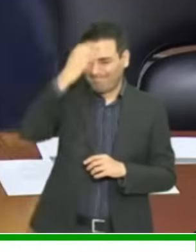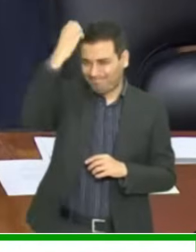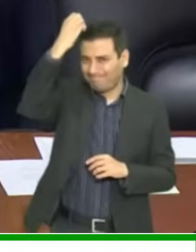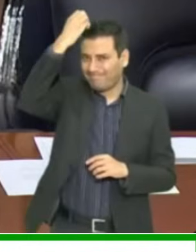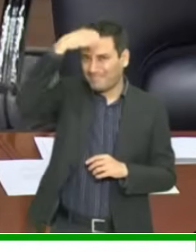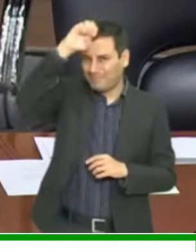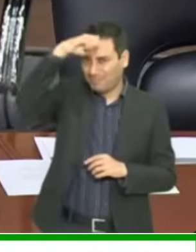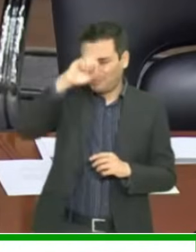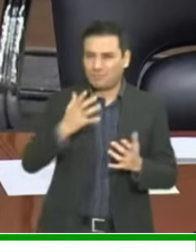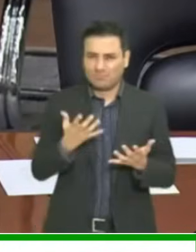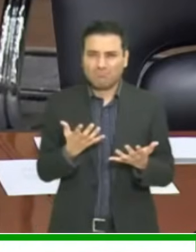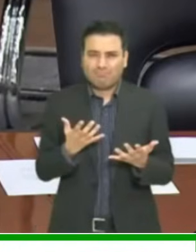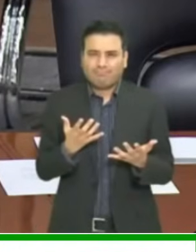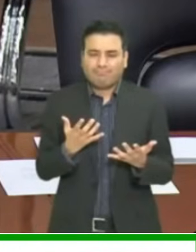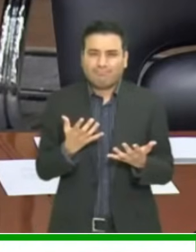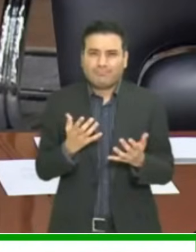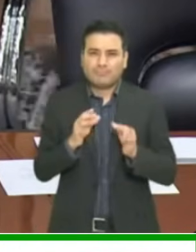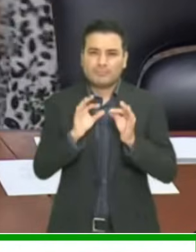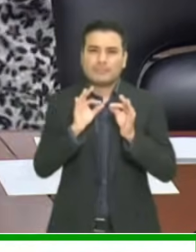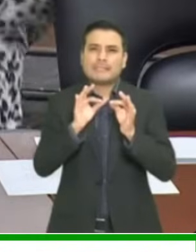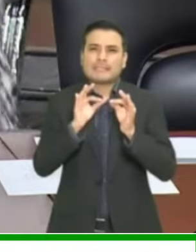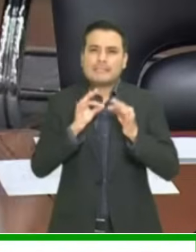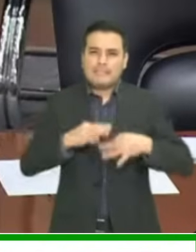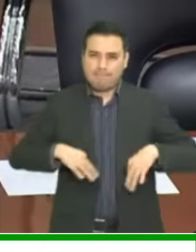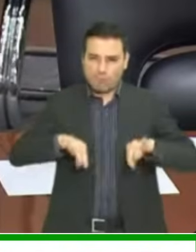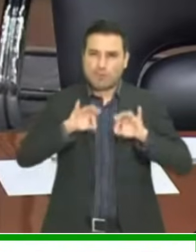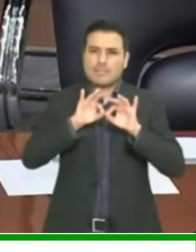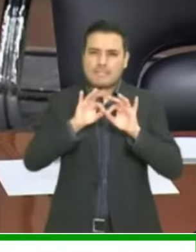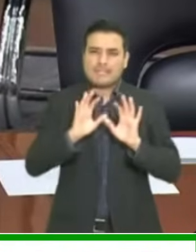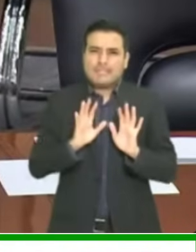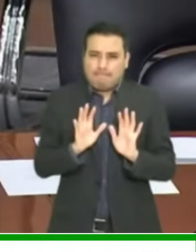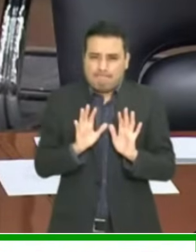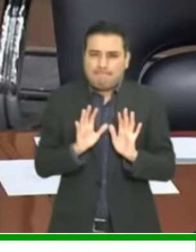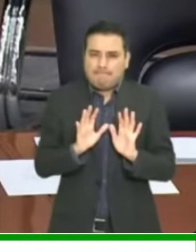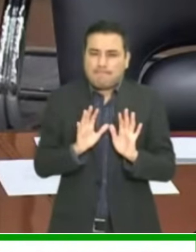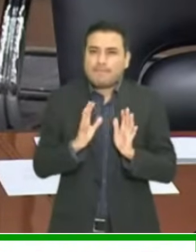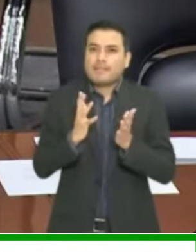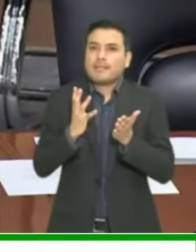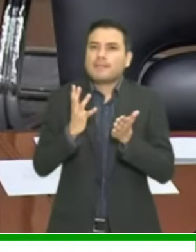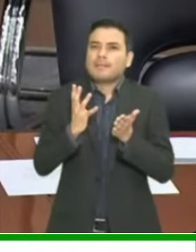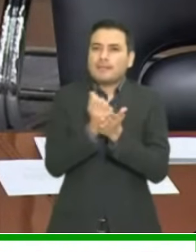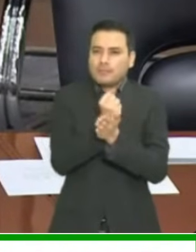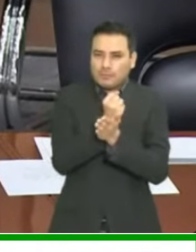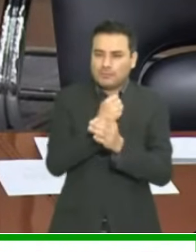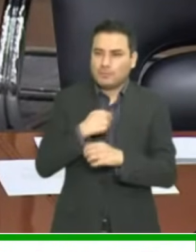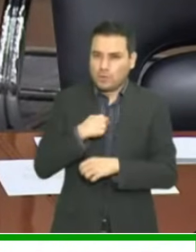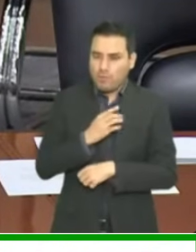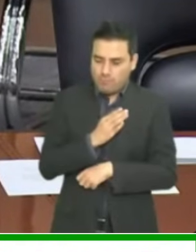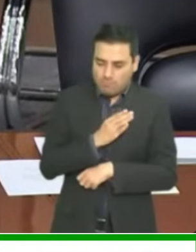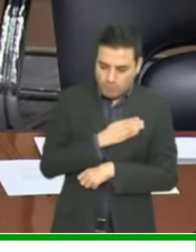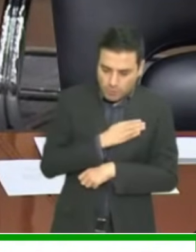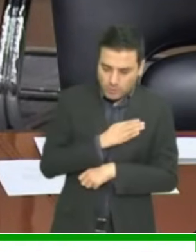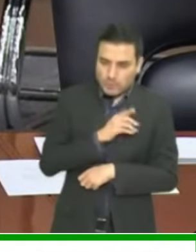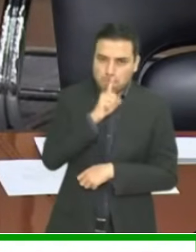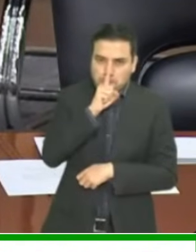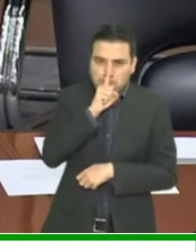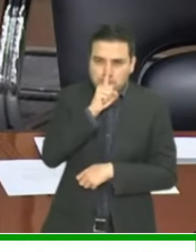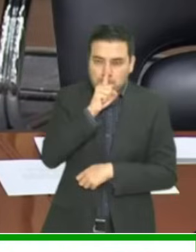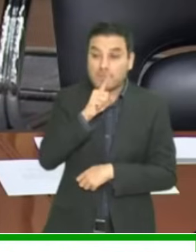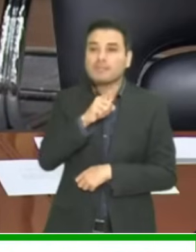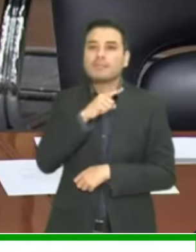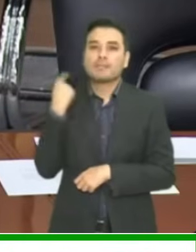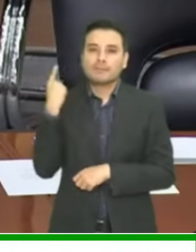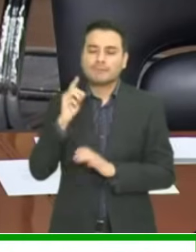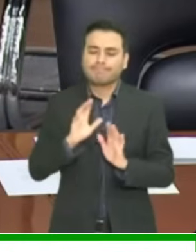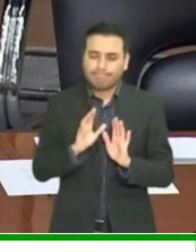términos de lo relevante que es ser magnánimo en la victoria y digno en la derrota. Y creo que esta frase el